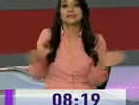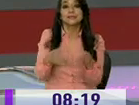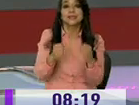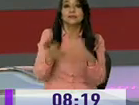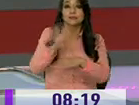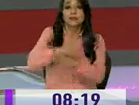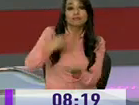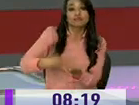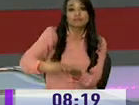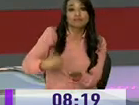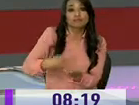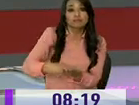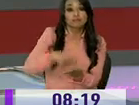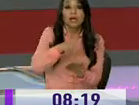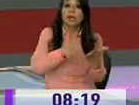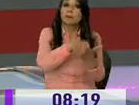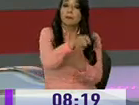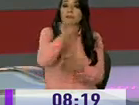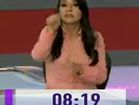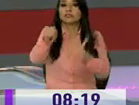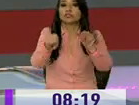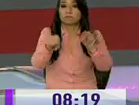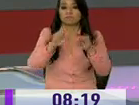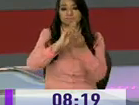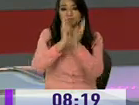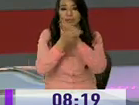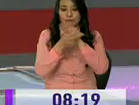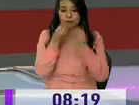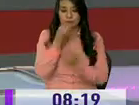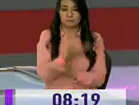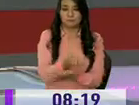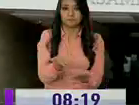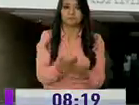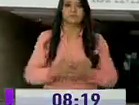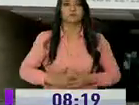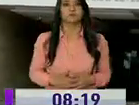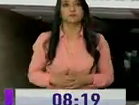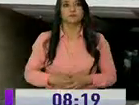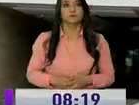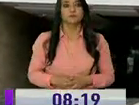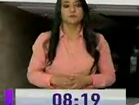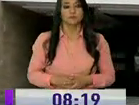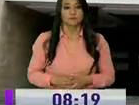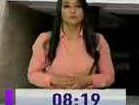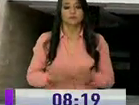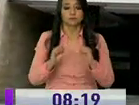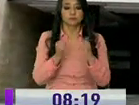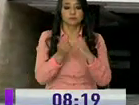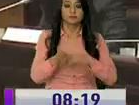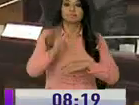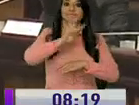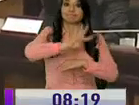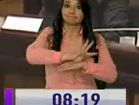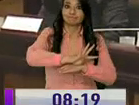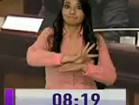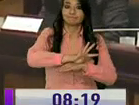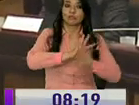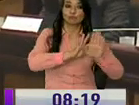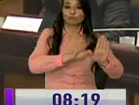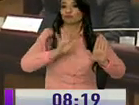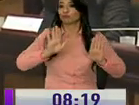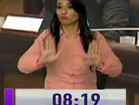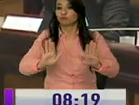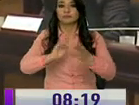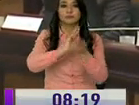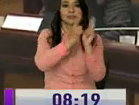el Pleno si aprueban o no las dichas reformas. Le contamos. Dentro del Palacio Legislativo, las posturas respecto de